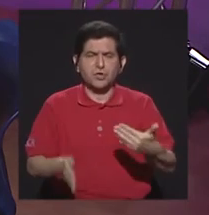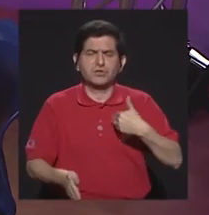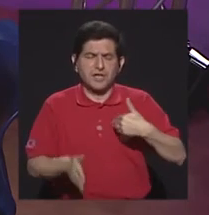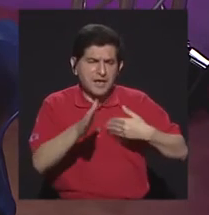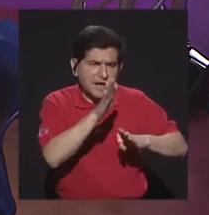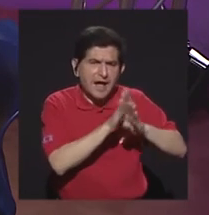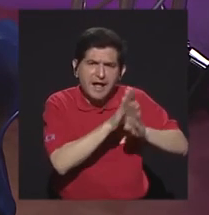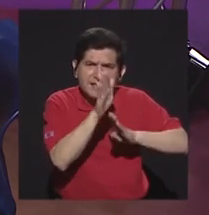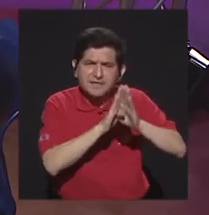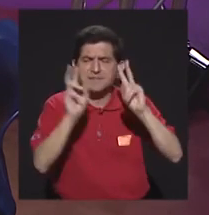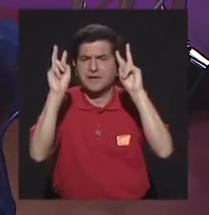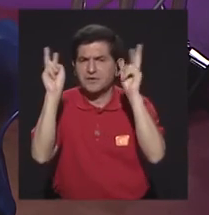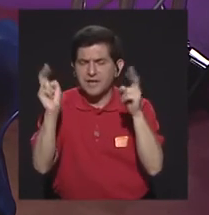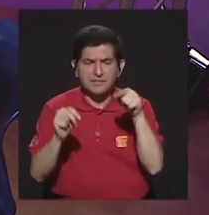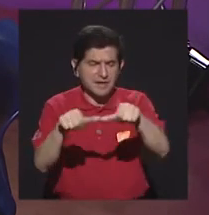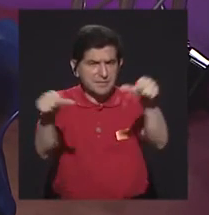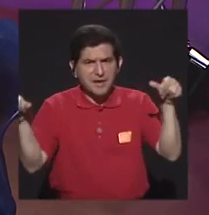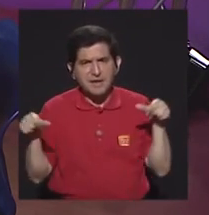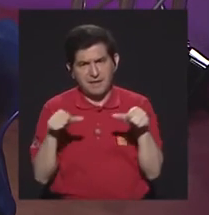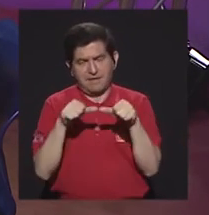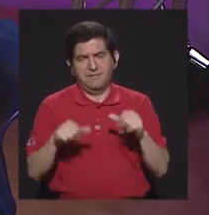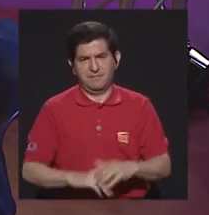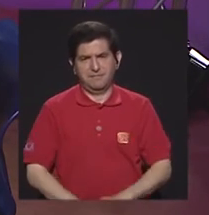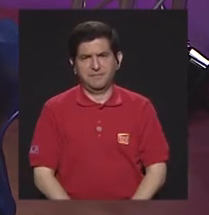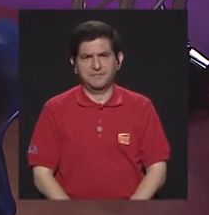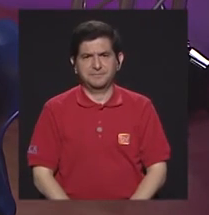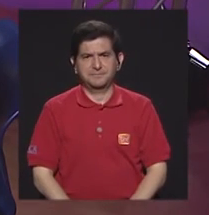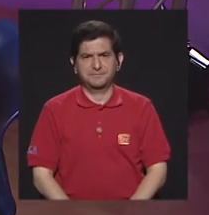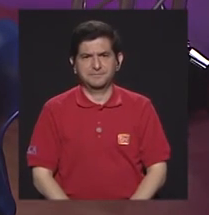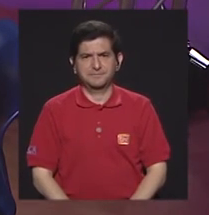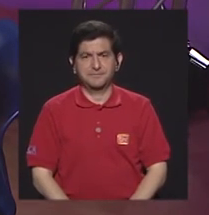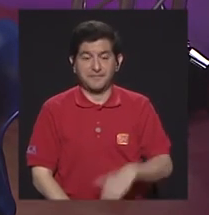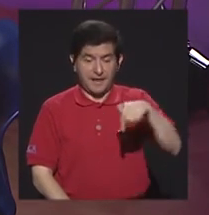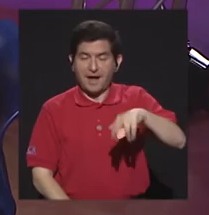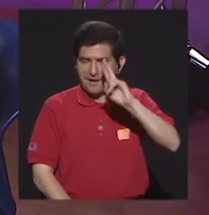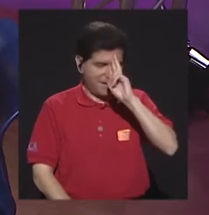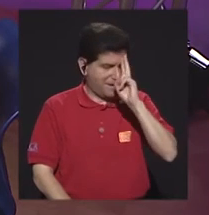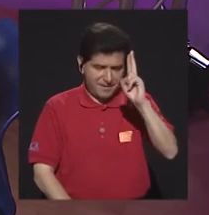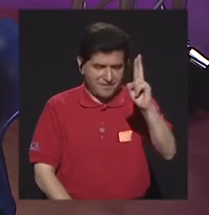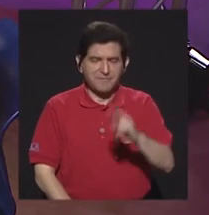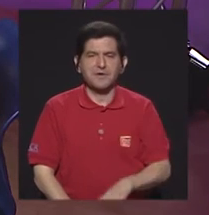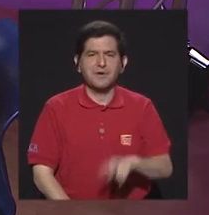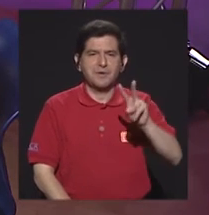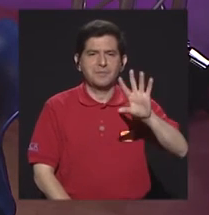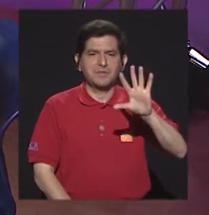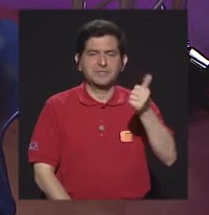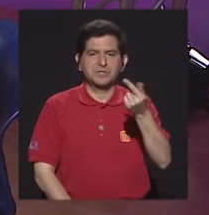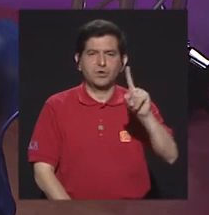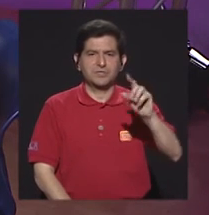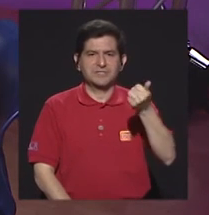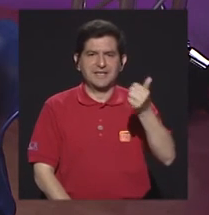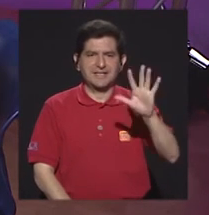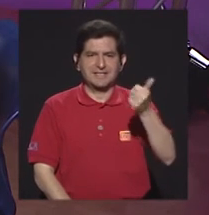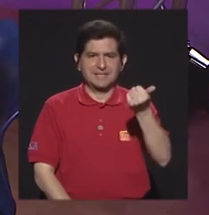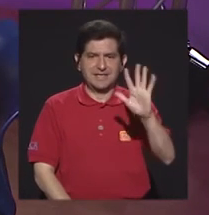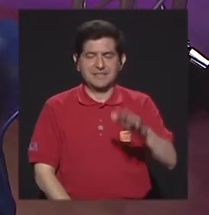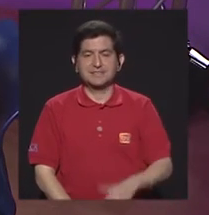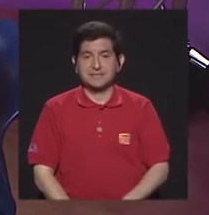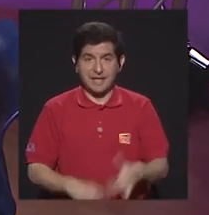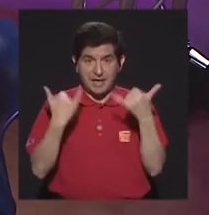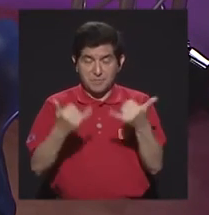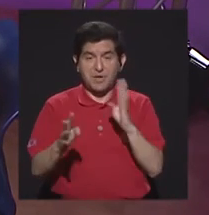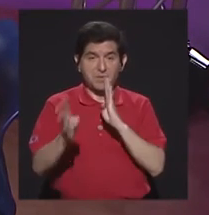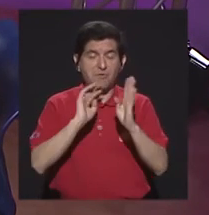desarrollar este tema en las aulas. Estamos en Irreverencias 25111515, estamos en vivo hablando